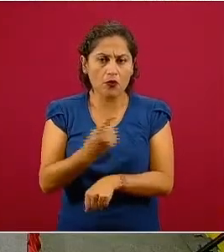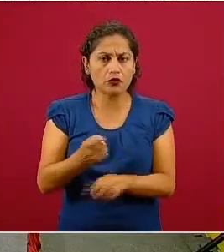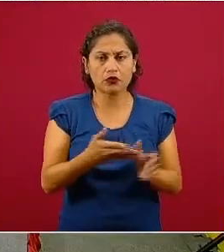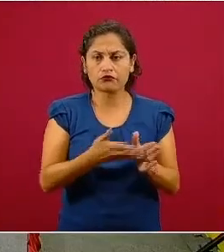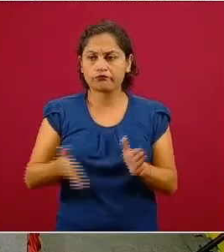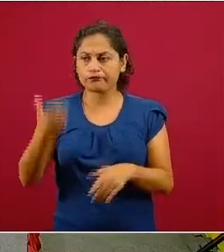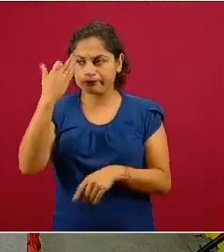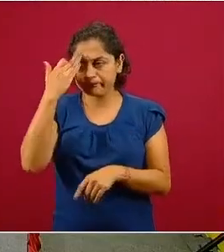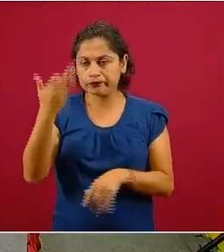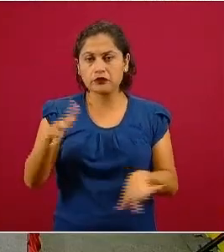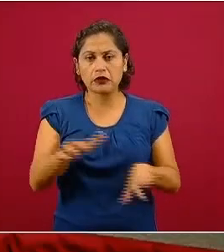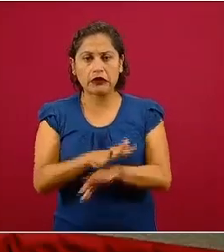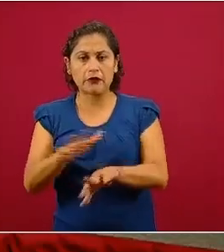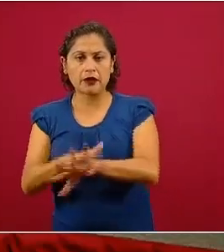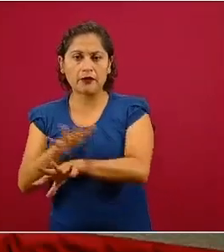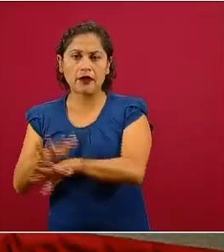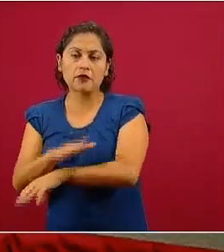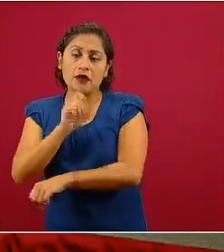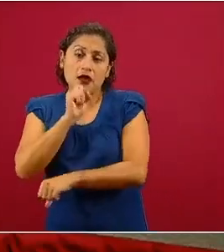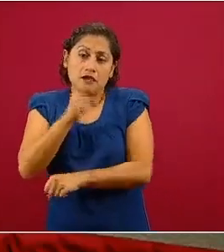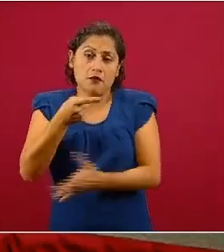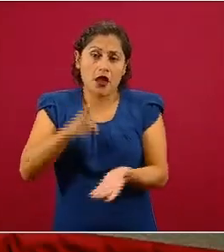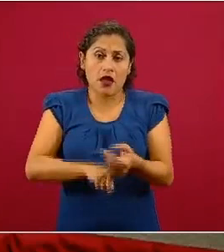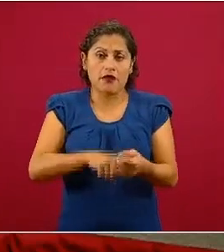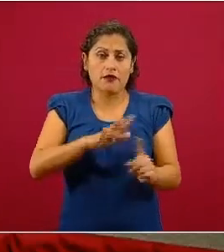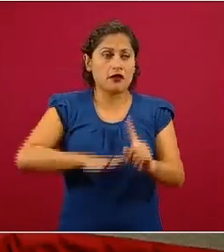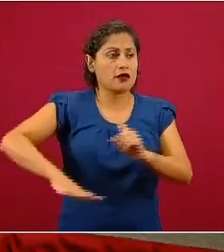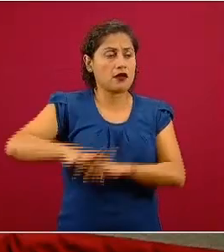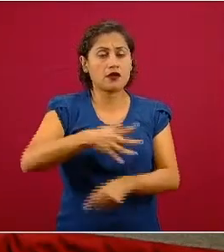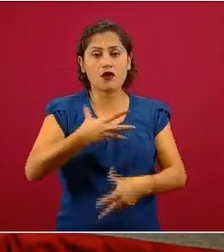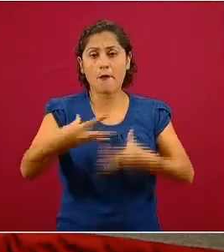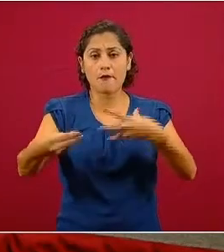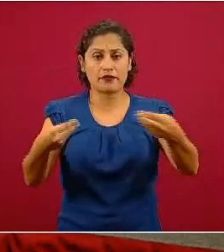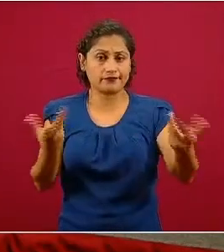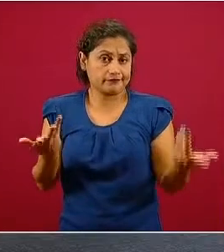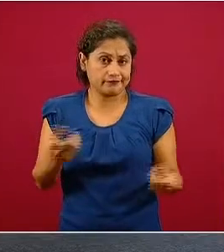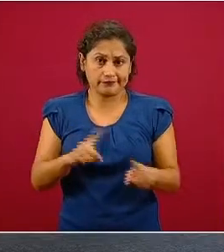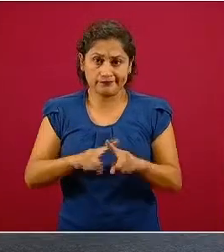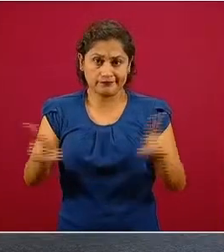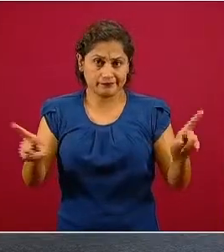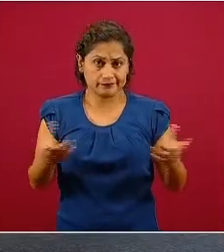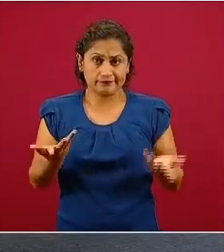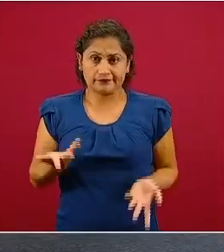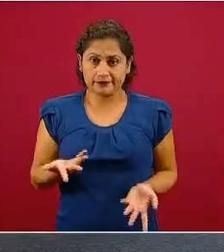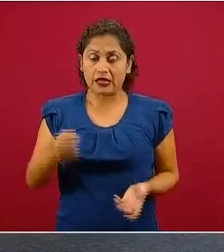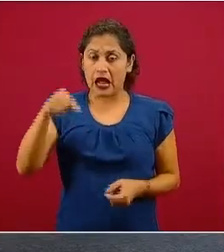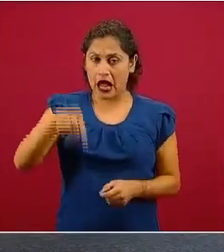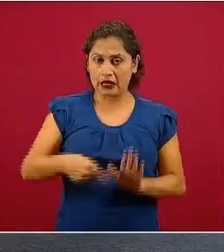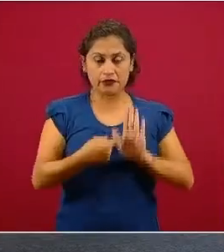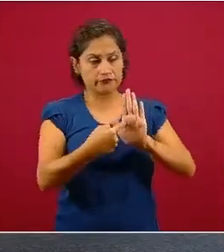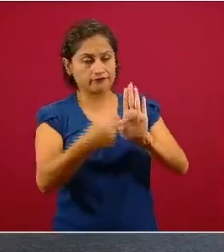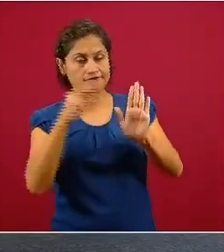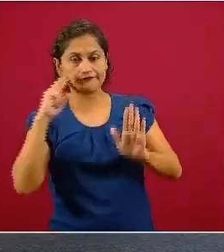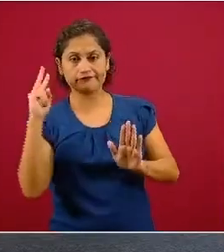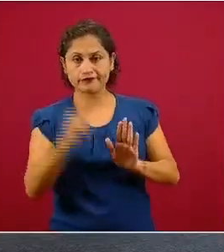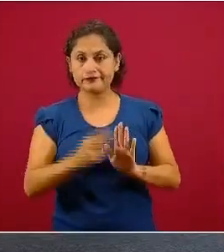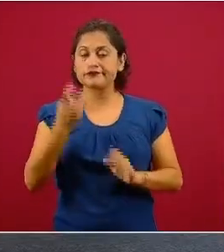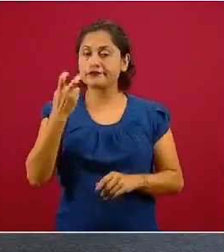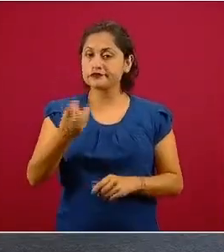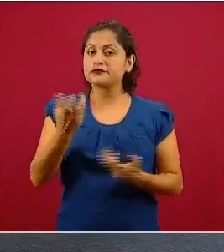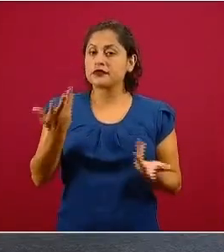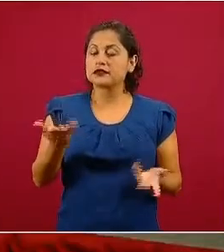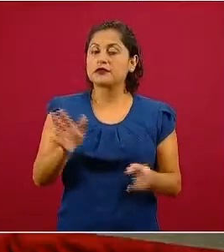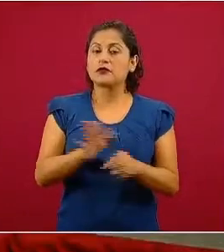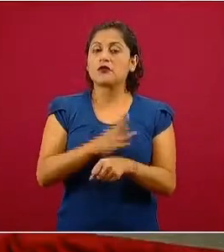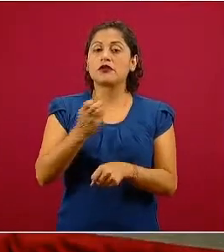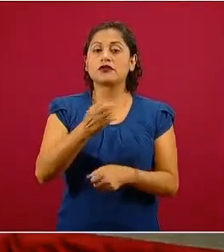propagaciones territoriales. Hoy lo vemos aquí, pero es el mismo concepto que venimos manejando. La mayoría de la sociedad mexicana lo tiene